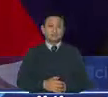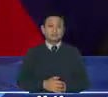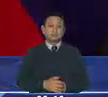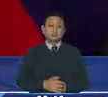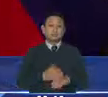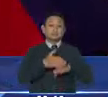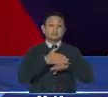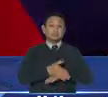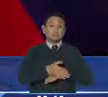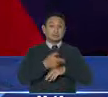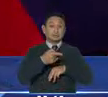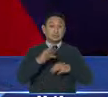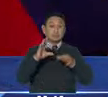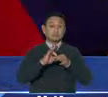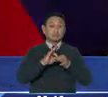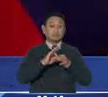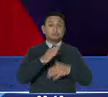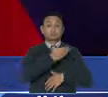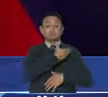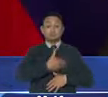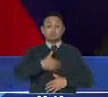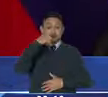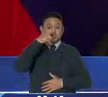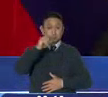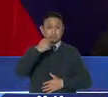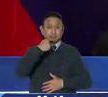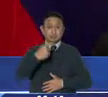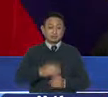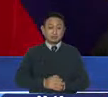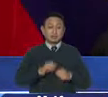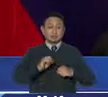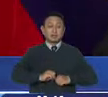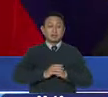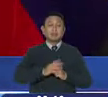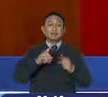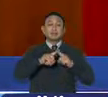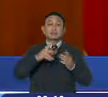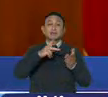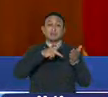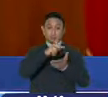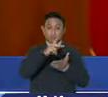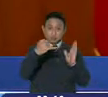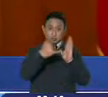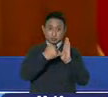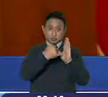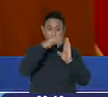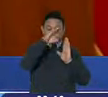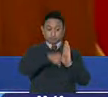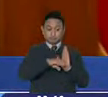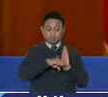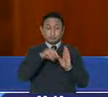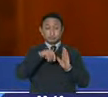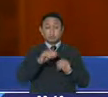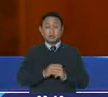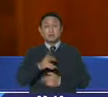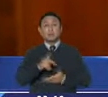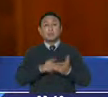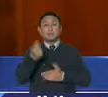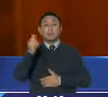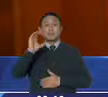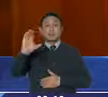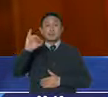Más adelante en cadena nacional, el presidente Guillermo Lasso anunció rebaja en varios impuestos. Entre estos, de la salida de divisas, el